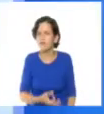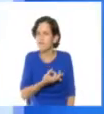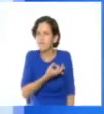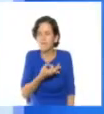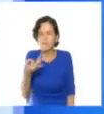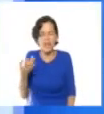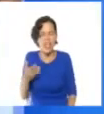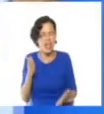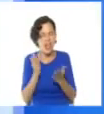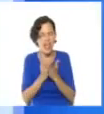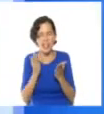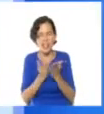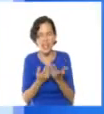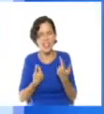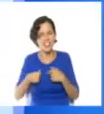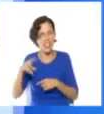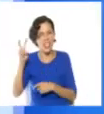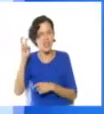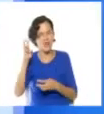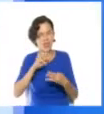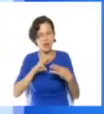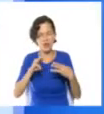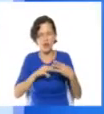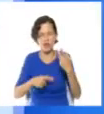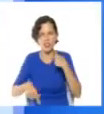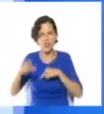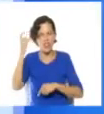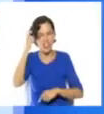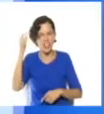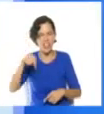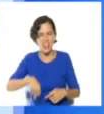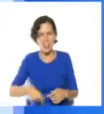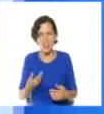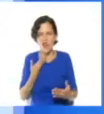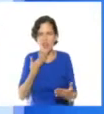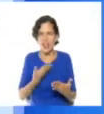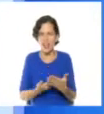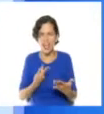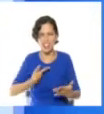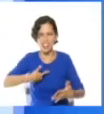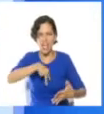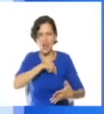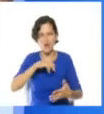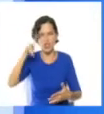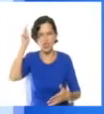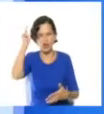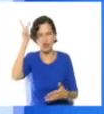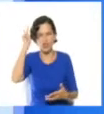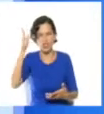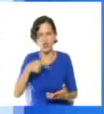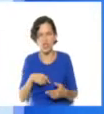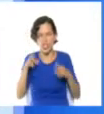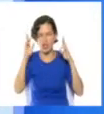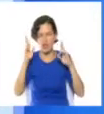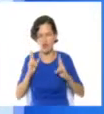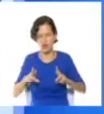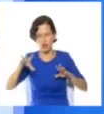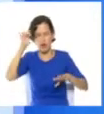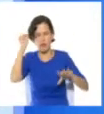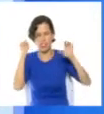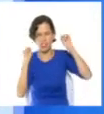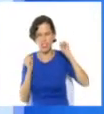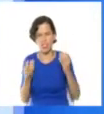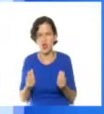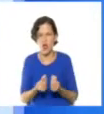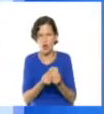Excelente las clases y nuestra programación del día de hoy. Muchísimas gracias a nuestros profesores de RPA que nos acompañaron